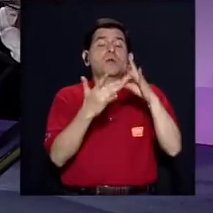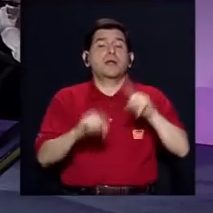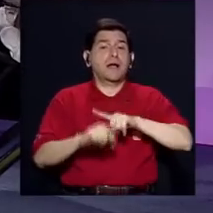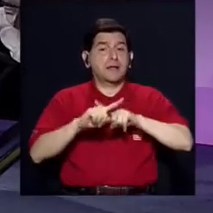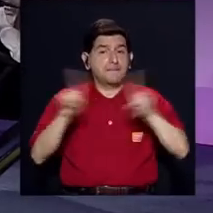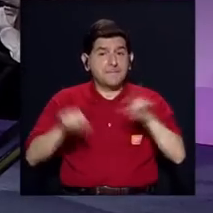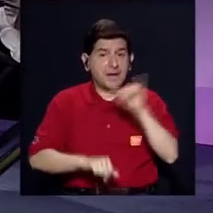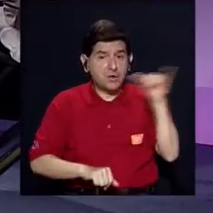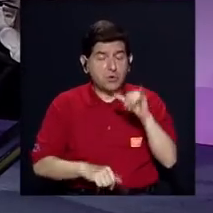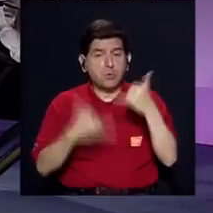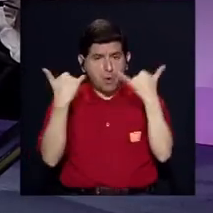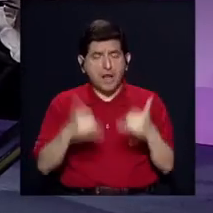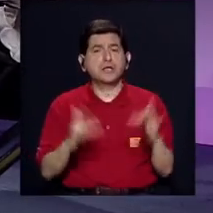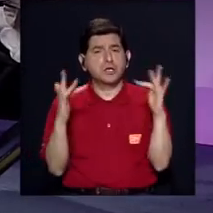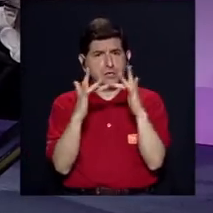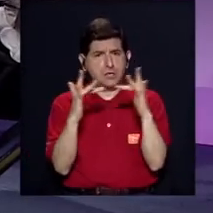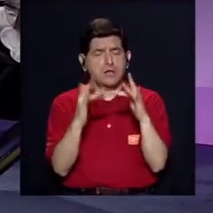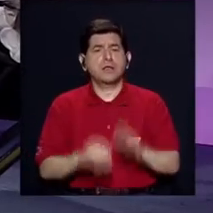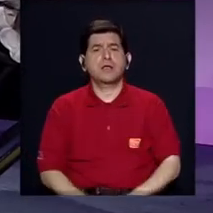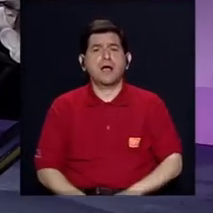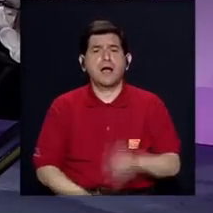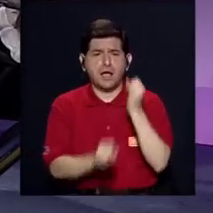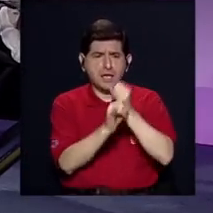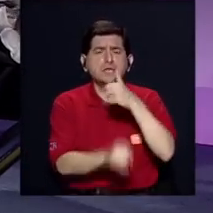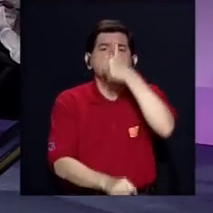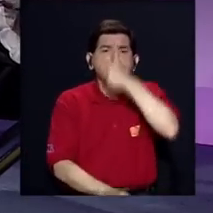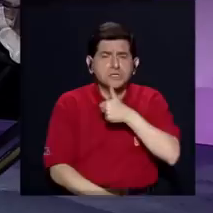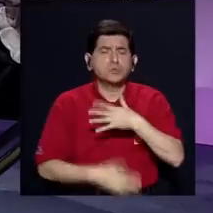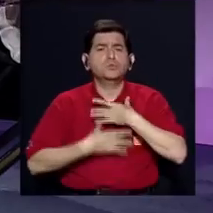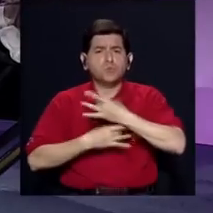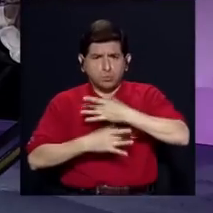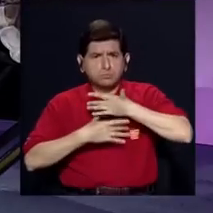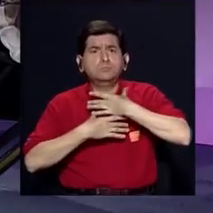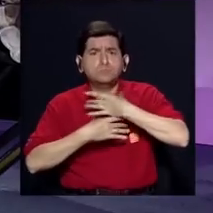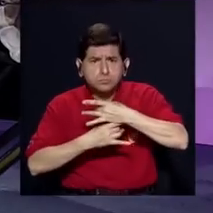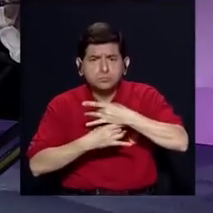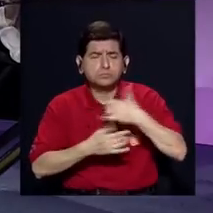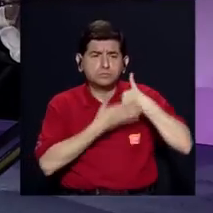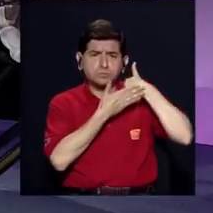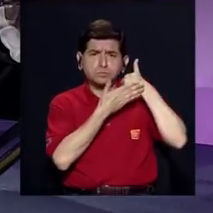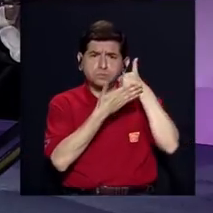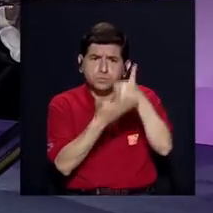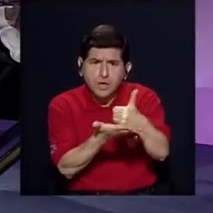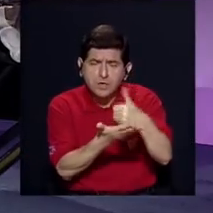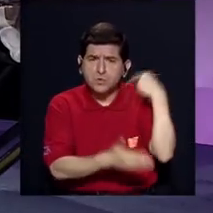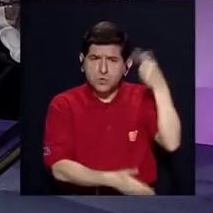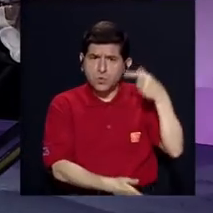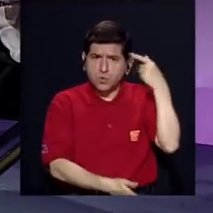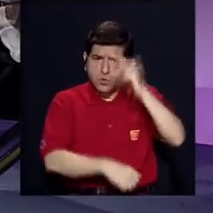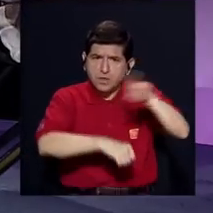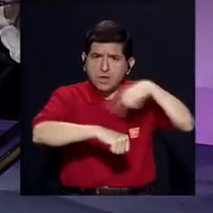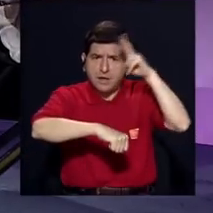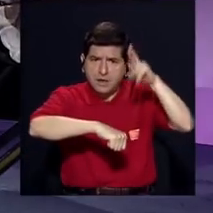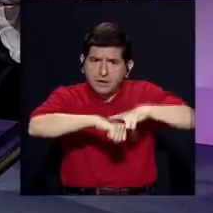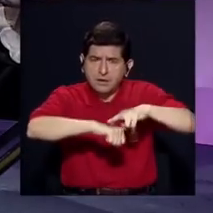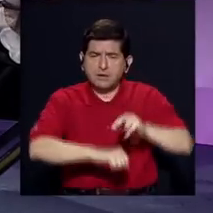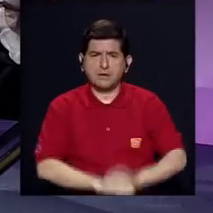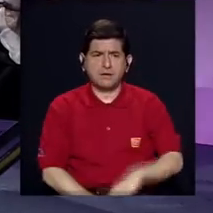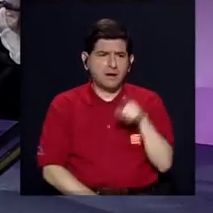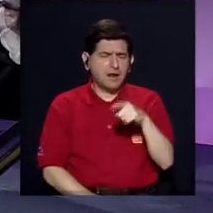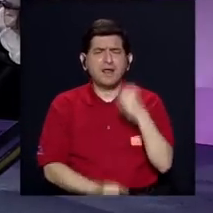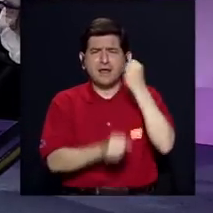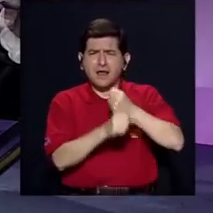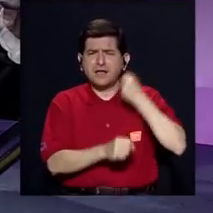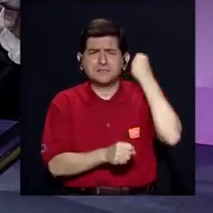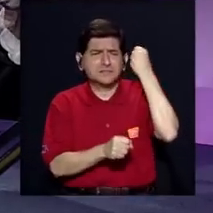se han acercado instituciones privadas interesadas en ayudar al gobierno de la república en esta